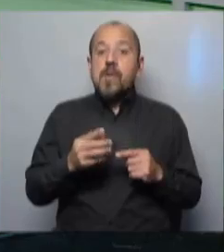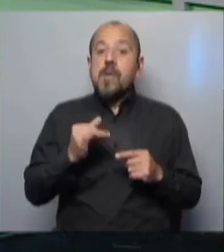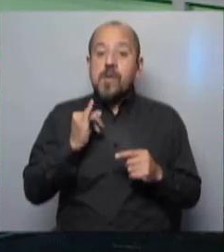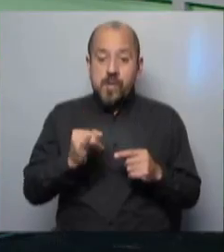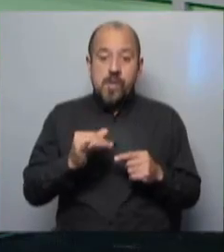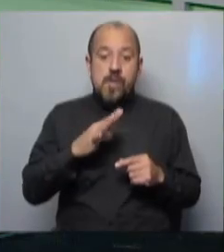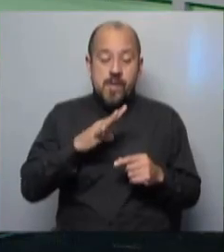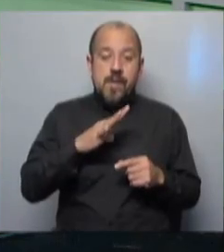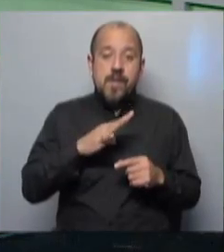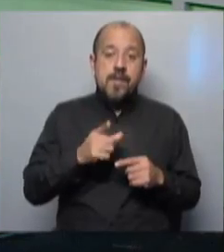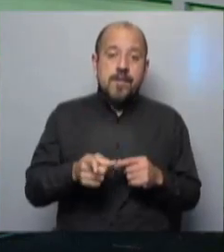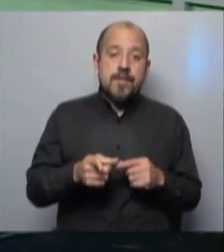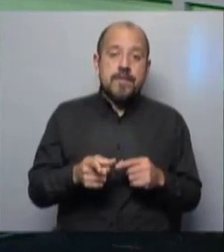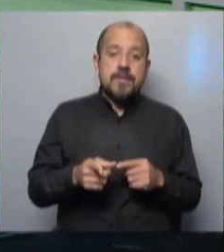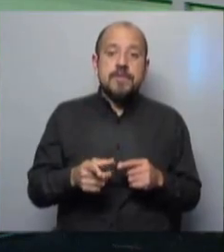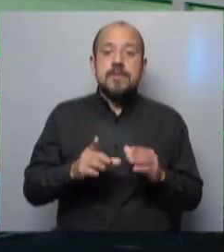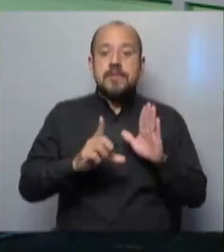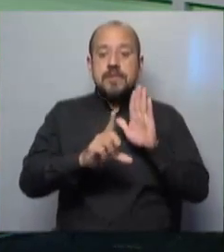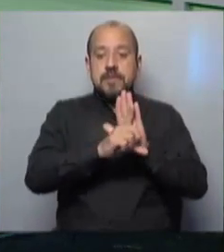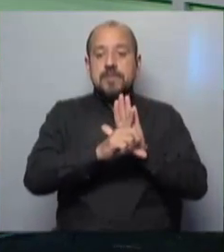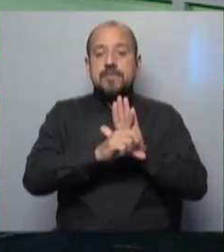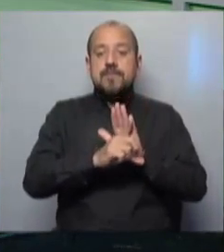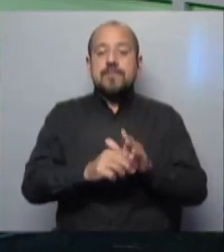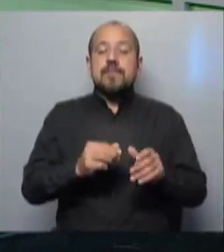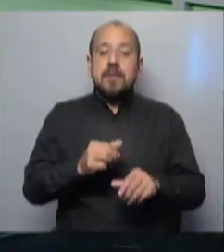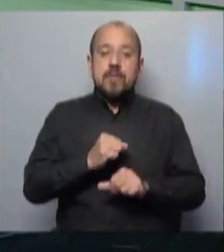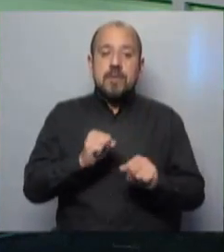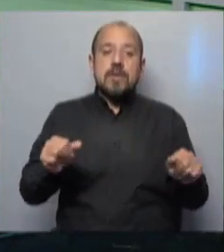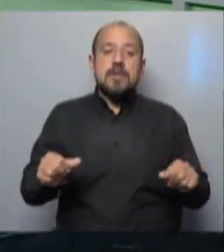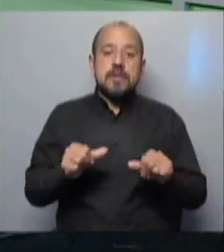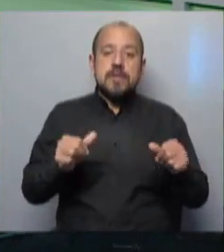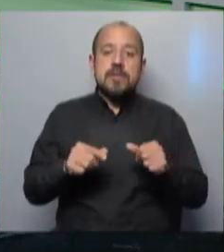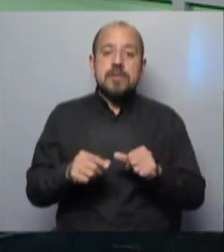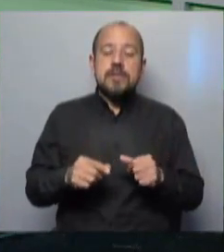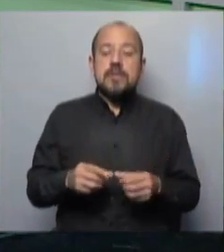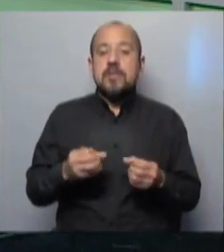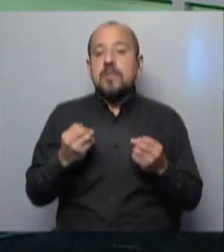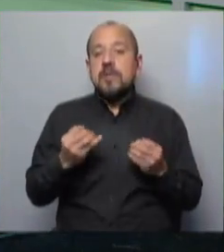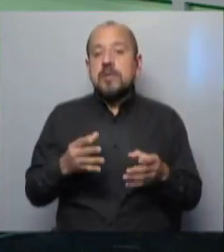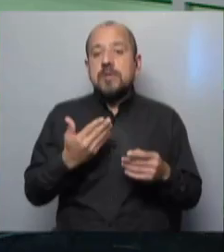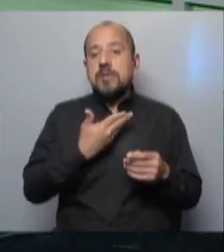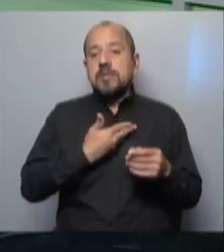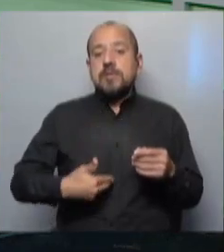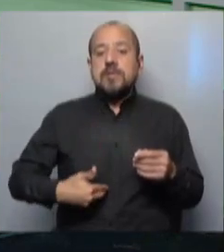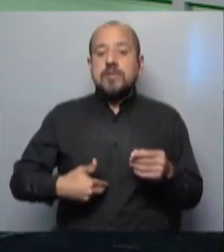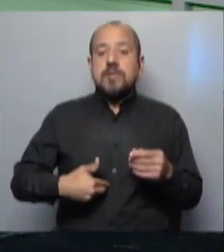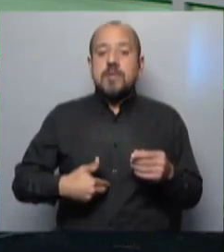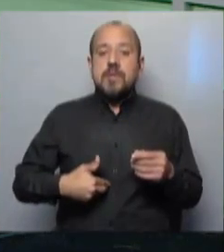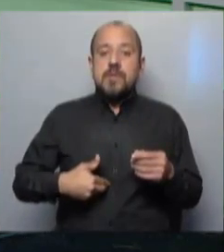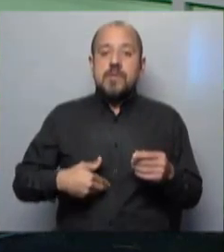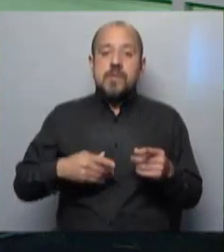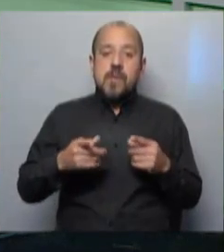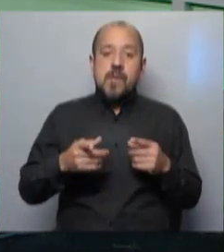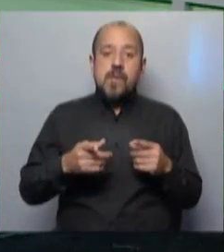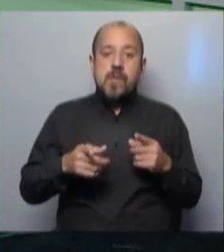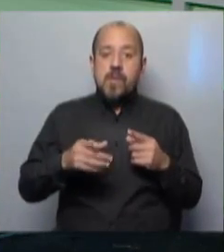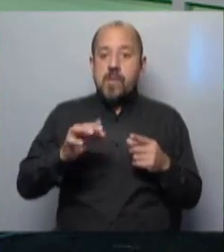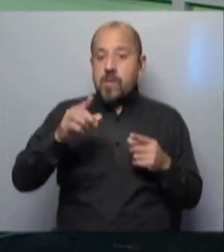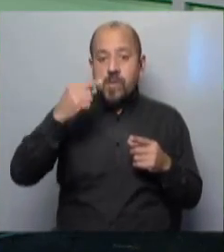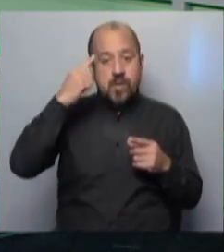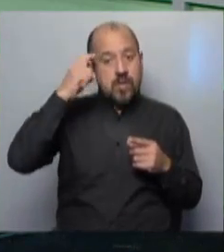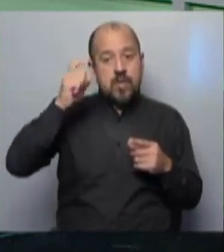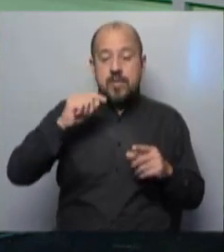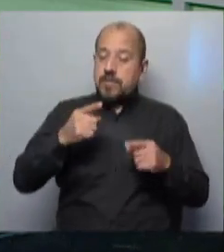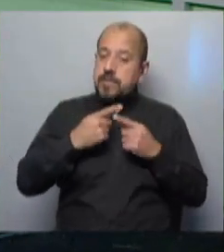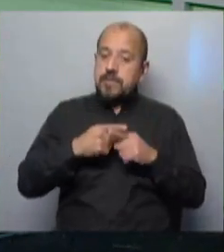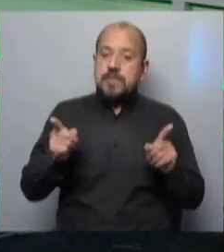habilitación digamos legal de poder tomar esta decisión no había sucedido porque el gobierno anterior tenía una ideología contraria